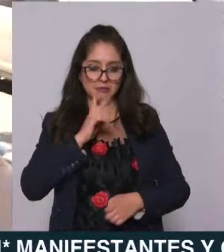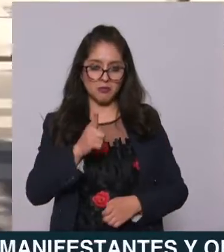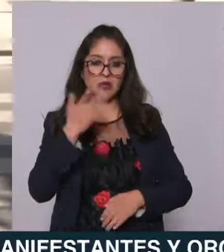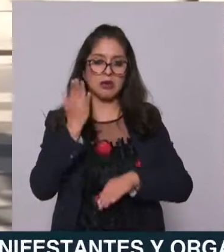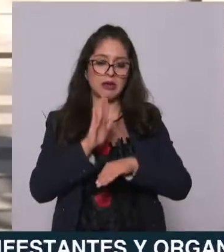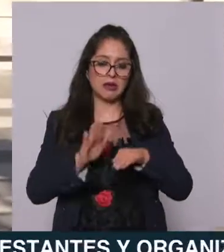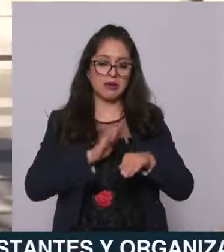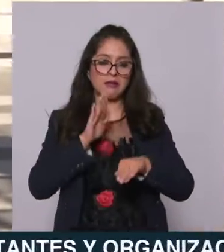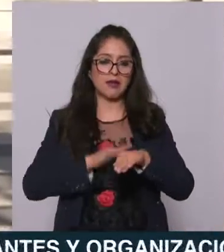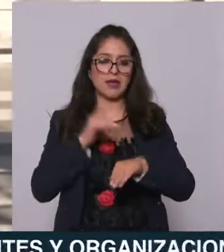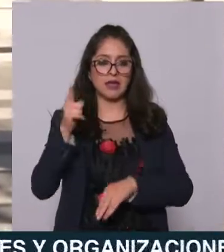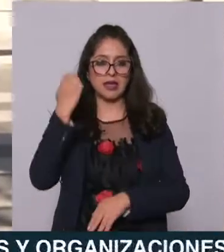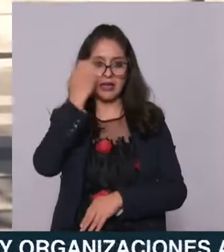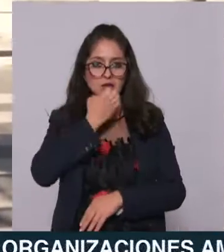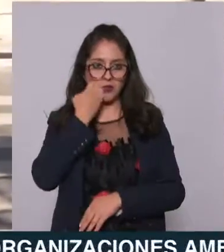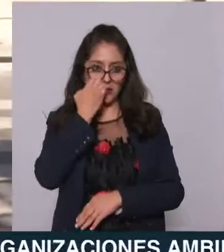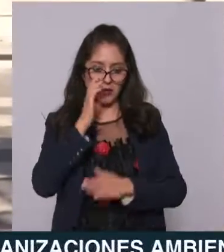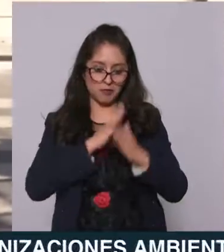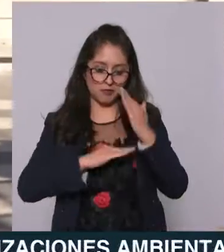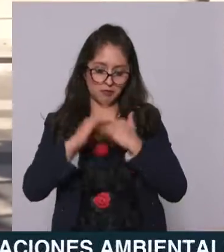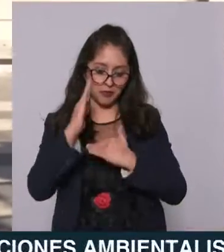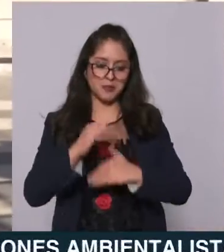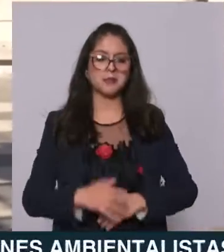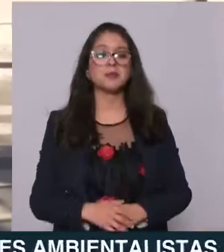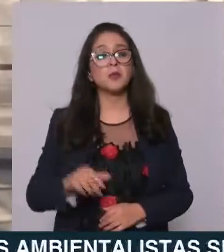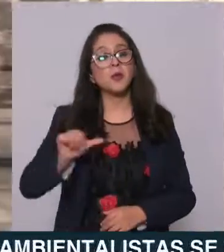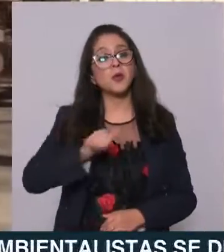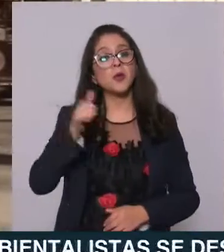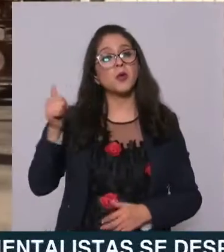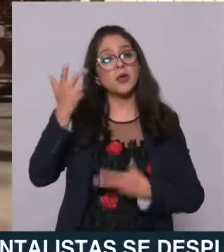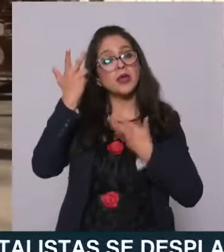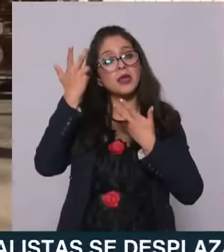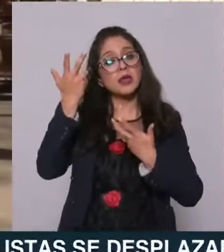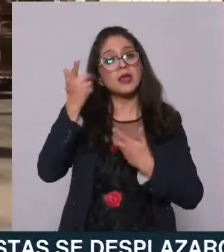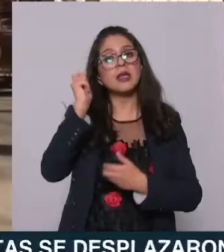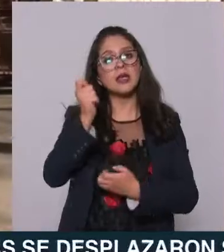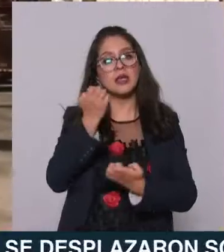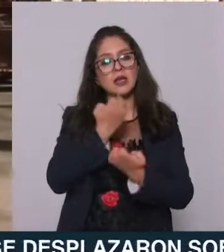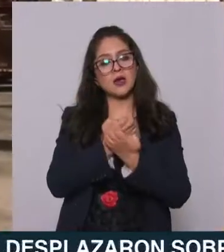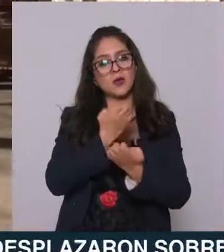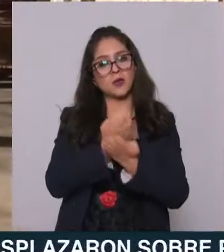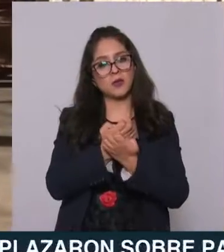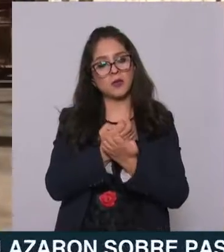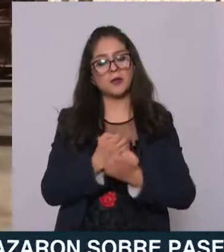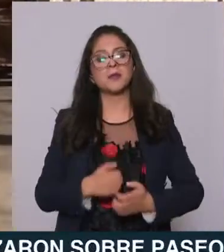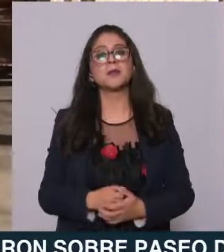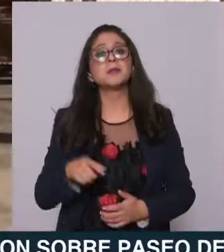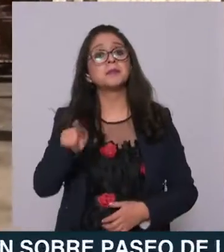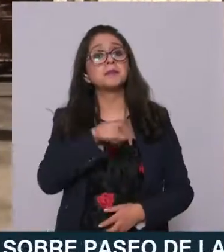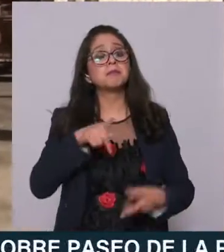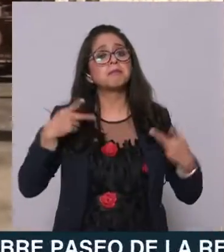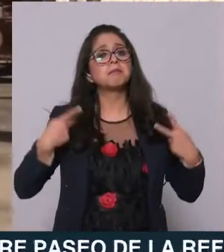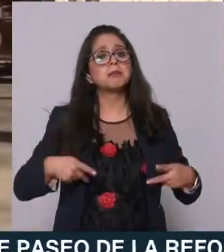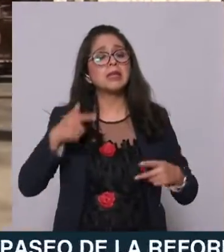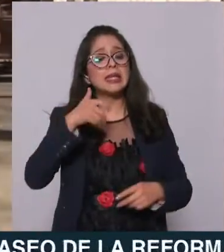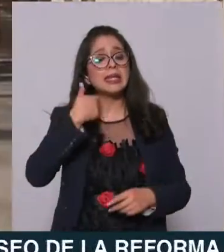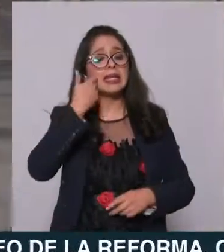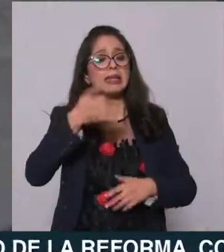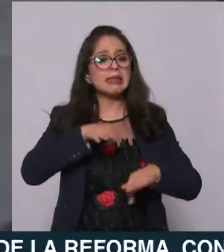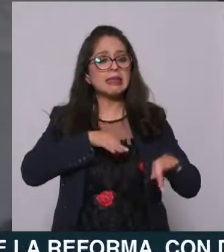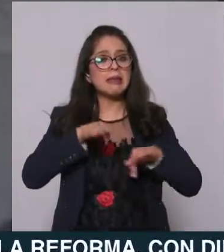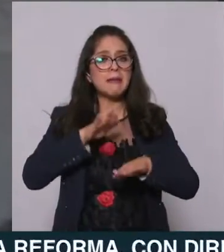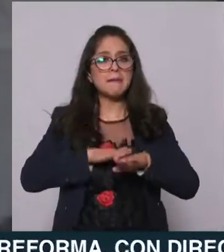escuela. Otro de los propósitos más deseados es el económico. La gente piensa trabajar